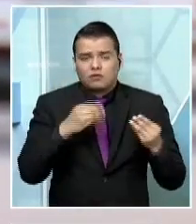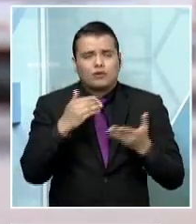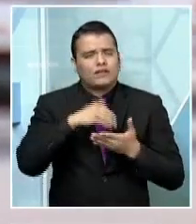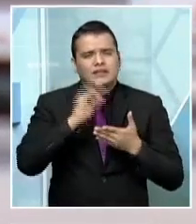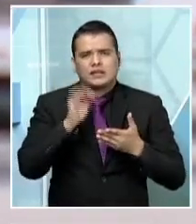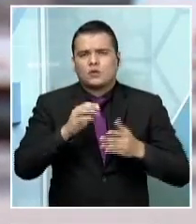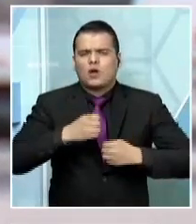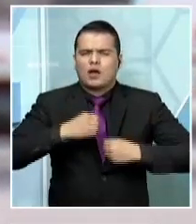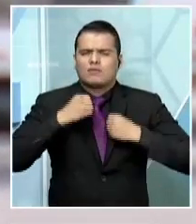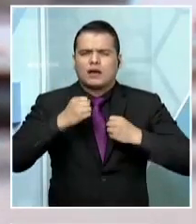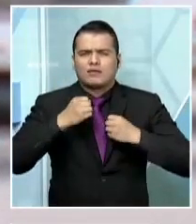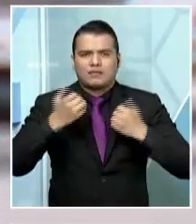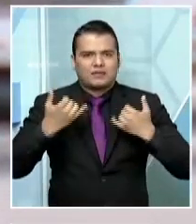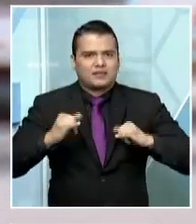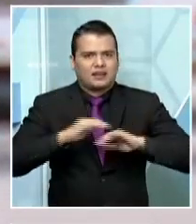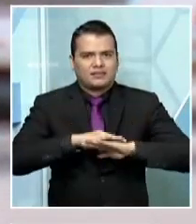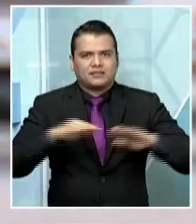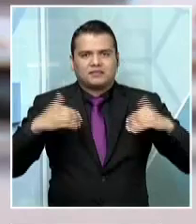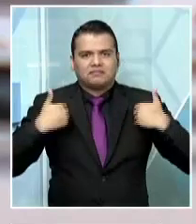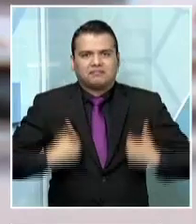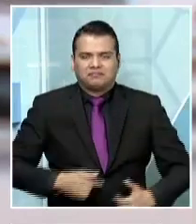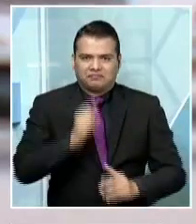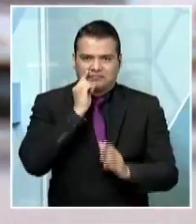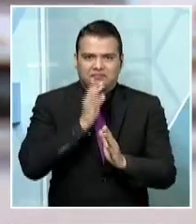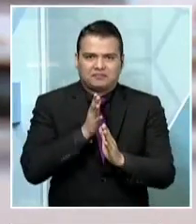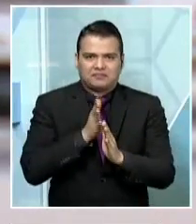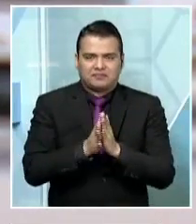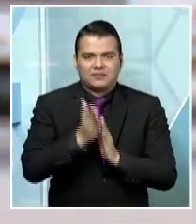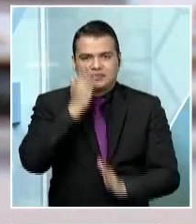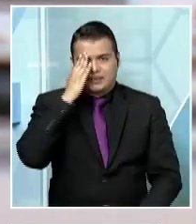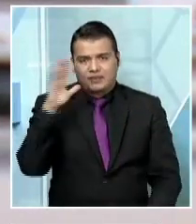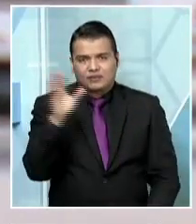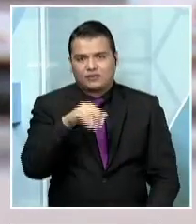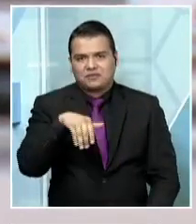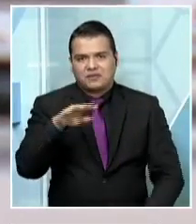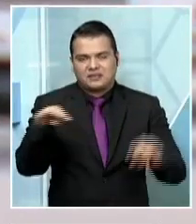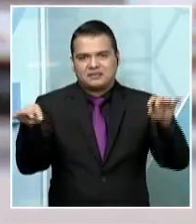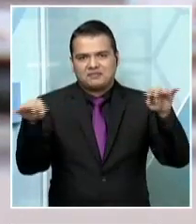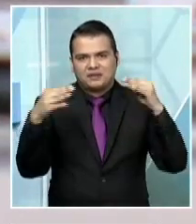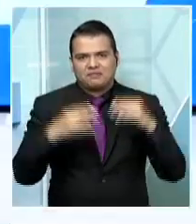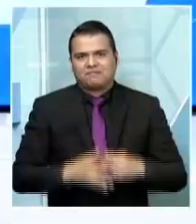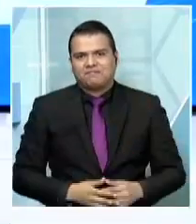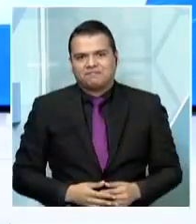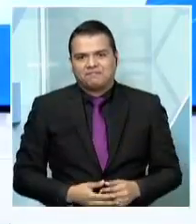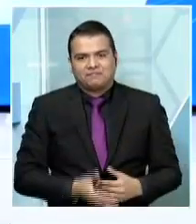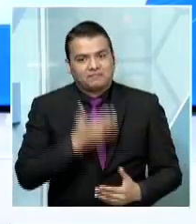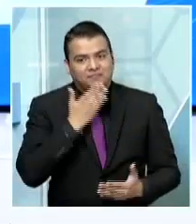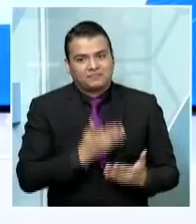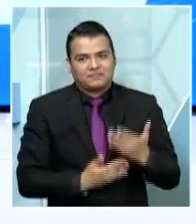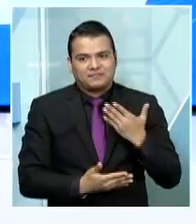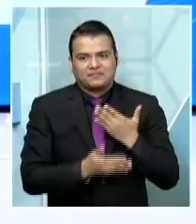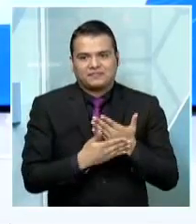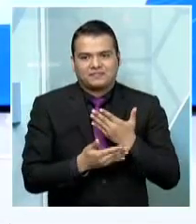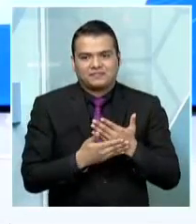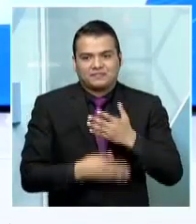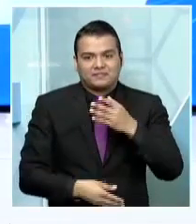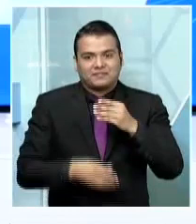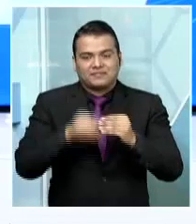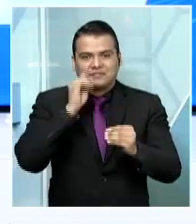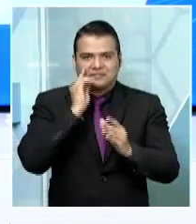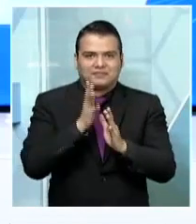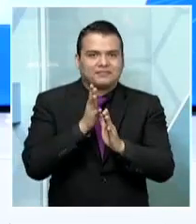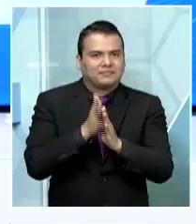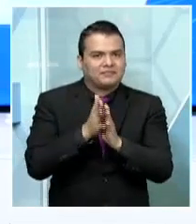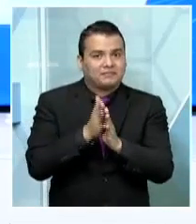aquí, desde Salomia. Sigan ustedes conectados con 90 Minutos, el noticiero regional más visto en Colombia. Gracias, Carlos. Y